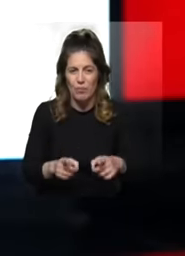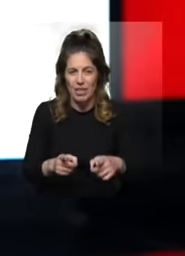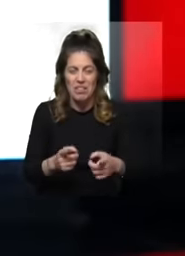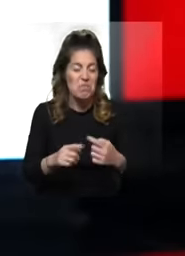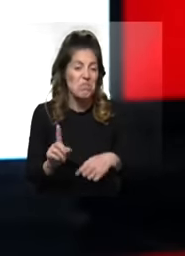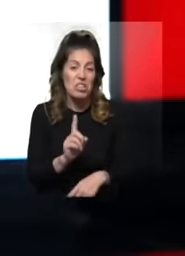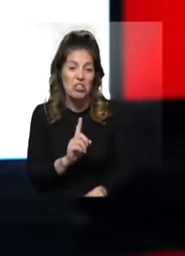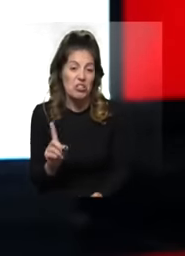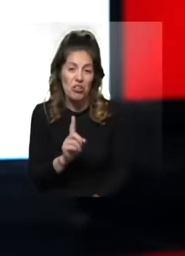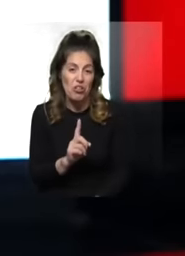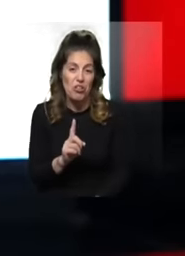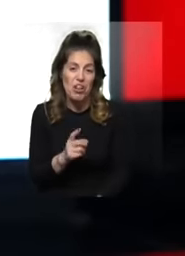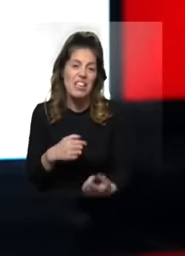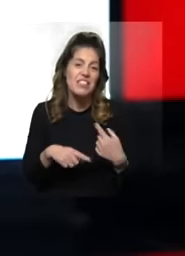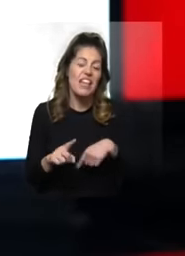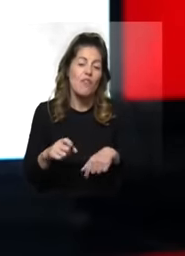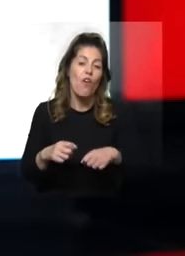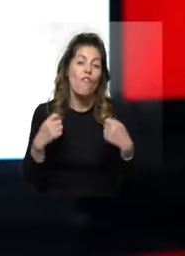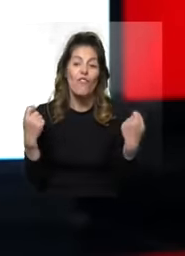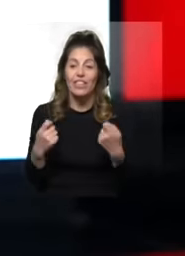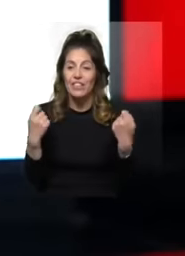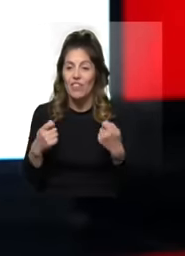no, salvo festivales, ¿no?